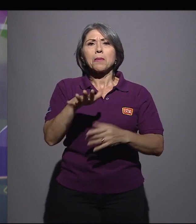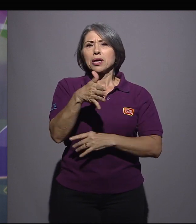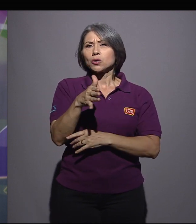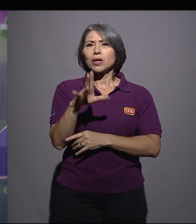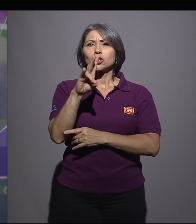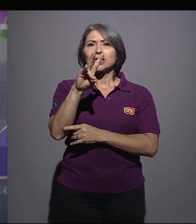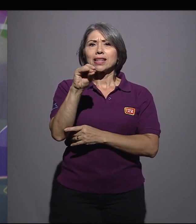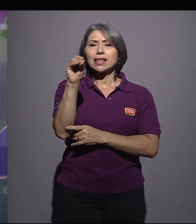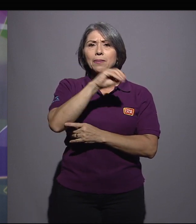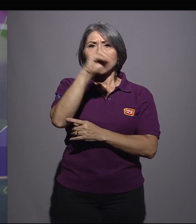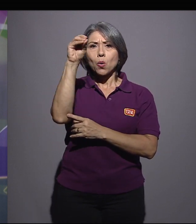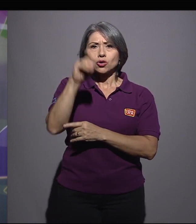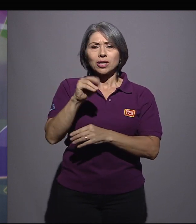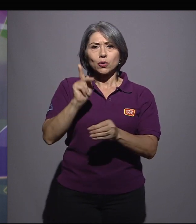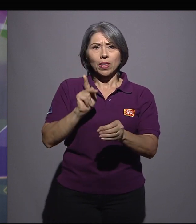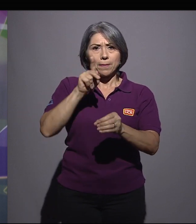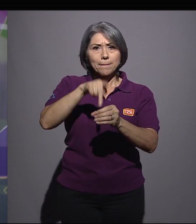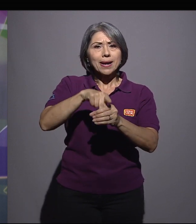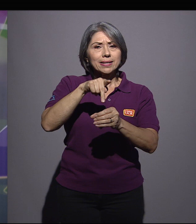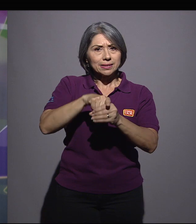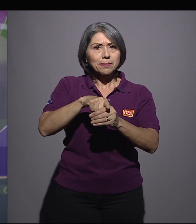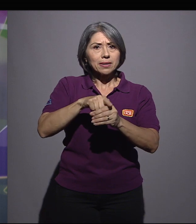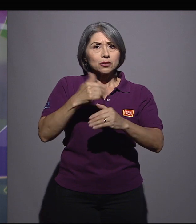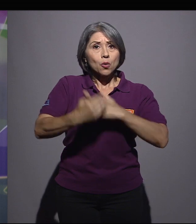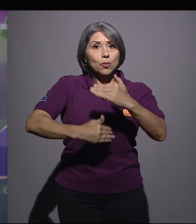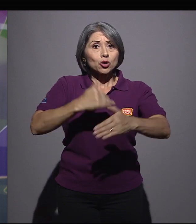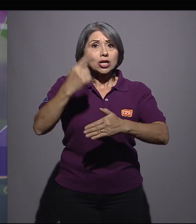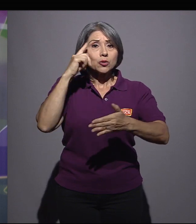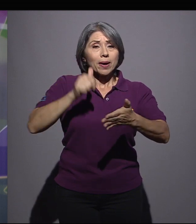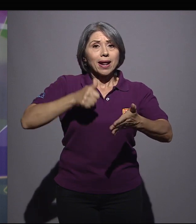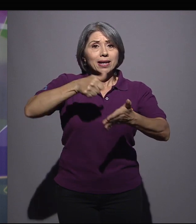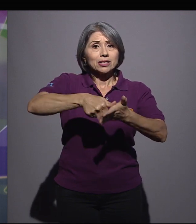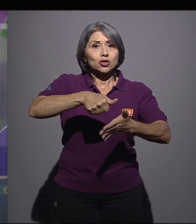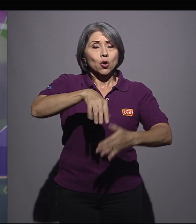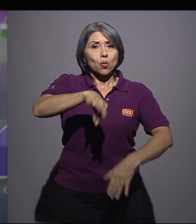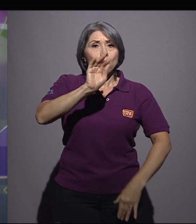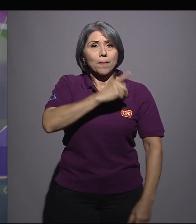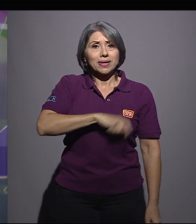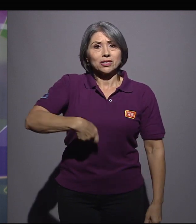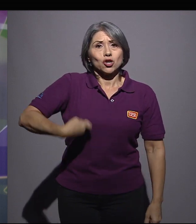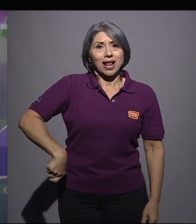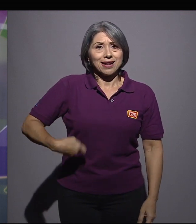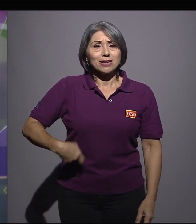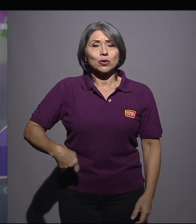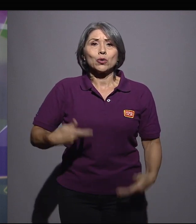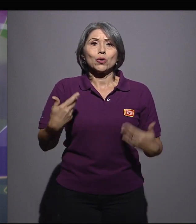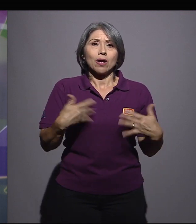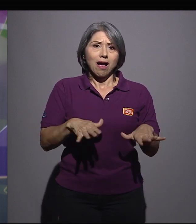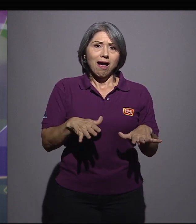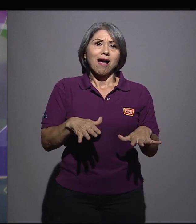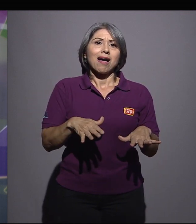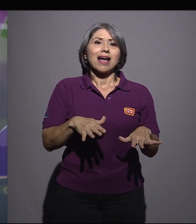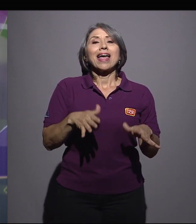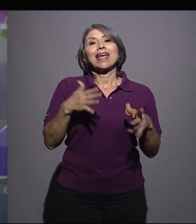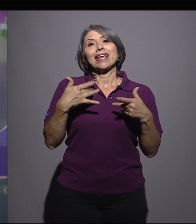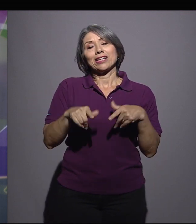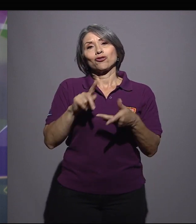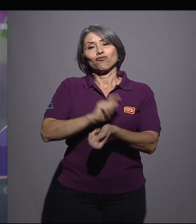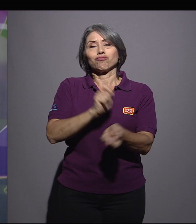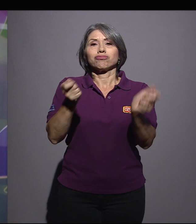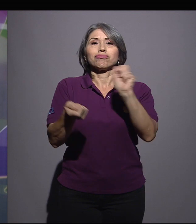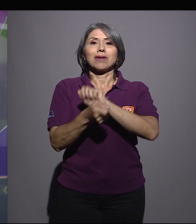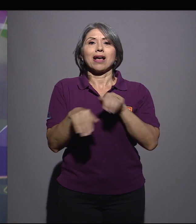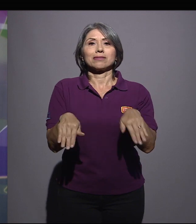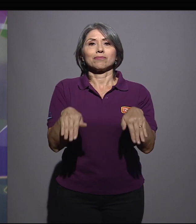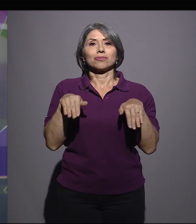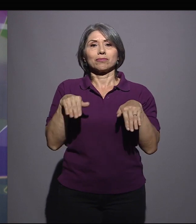de participación en un proceso presidencial, se nos convierte en abstencionismo en un proceso municipal. Sí ha venido a